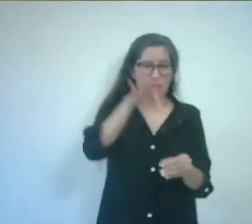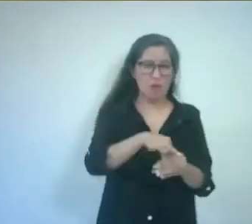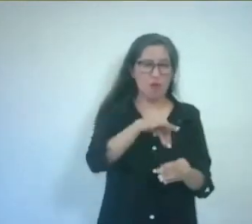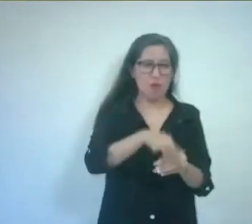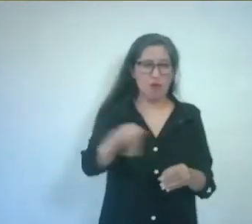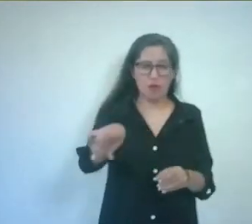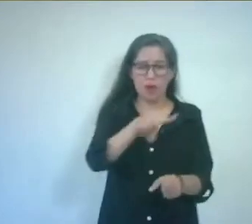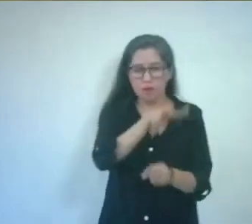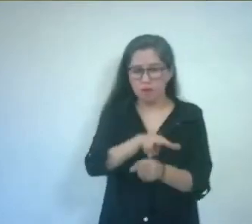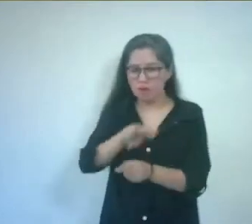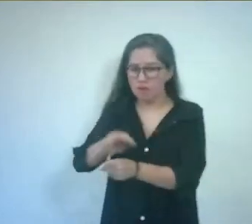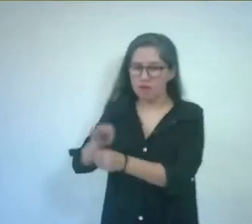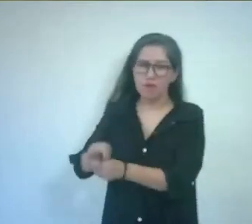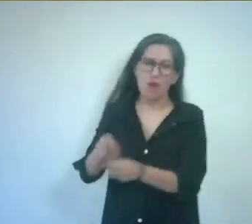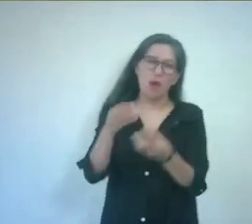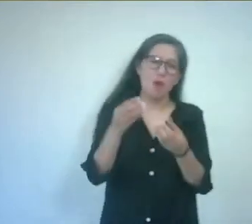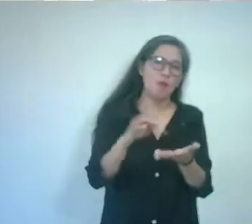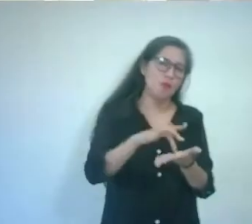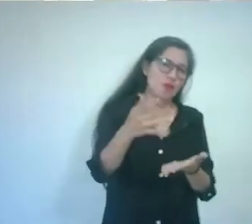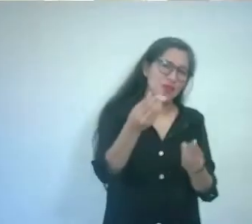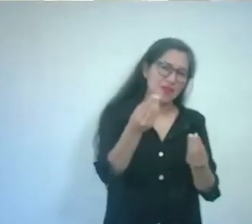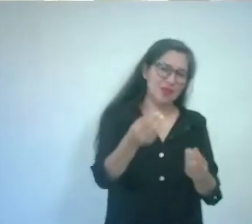este proceso. Muchas gracias y buenos días.